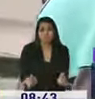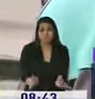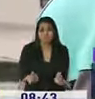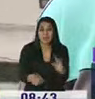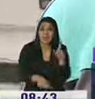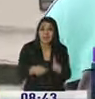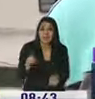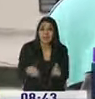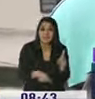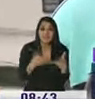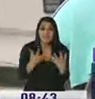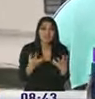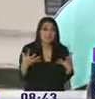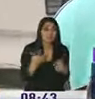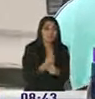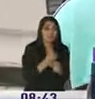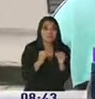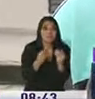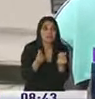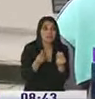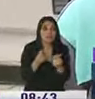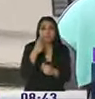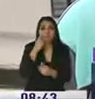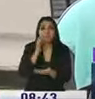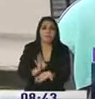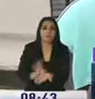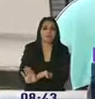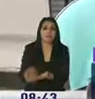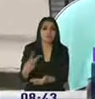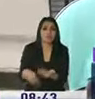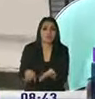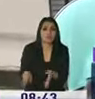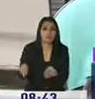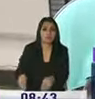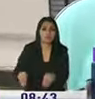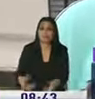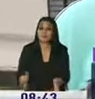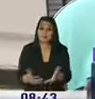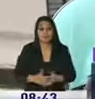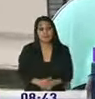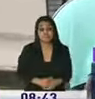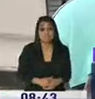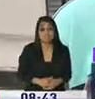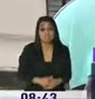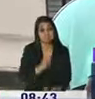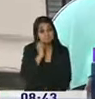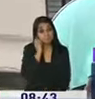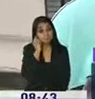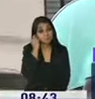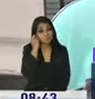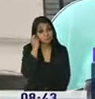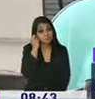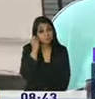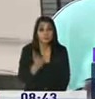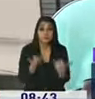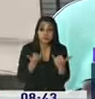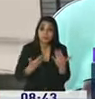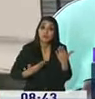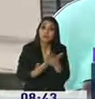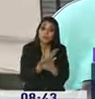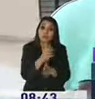la ambición de conquistar un centavo más. Y se han despreocupado por la educación de los niños. Ahora que la nueva ley que